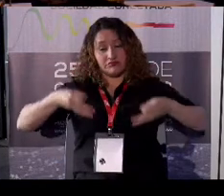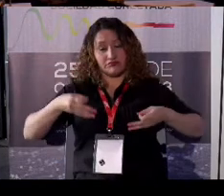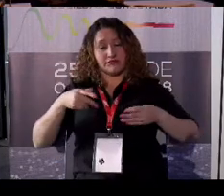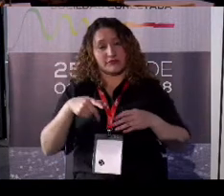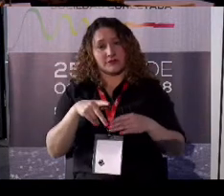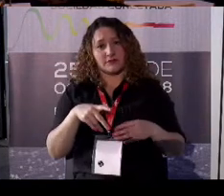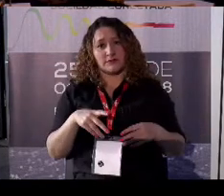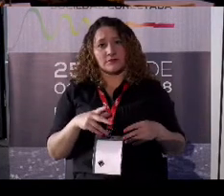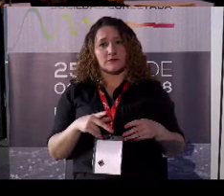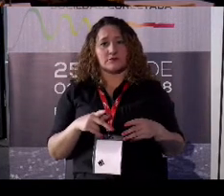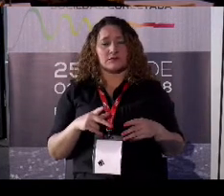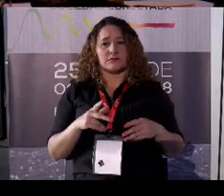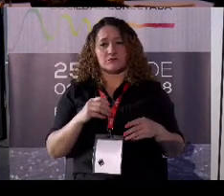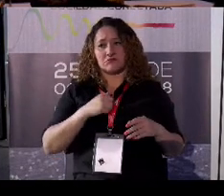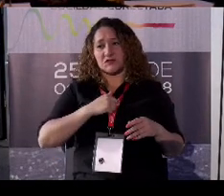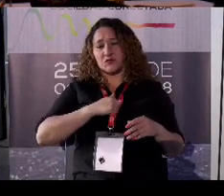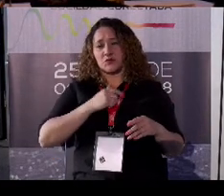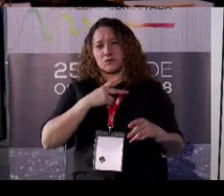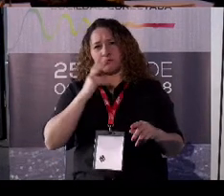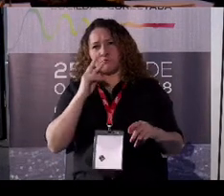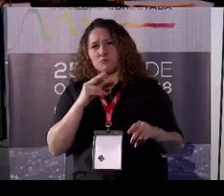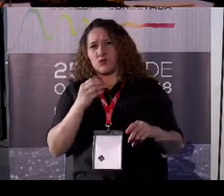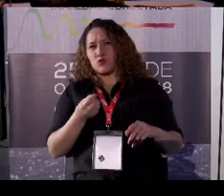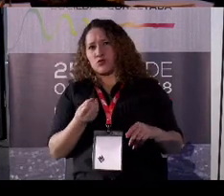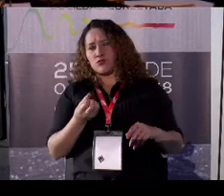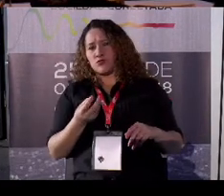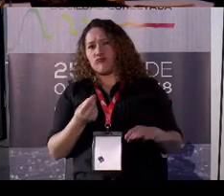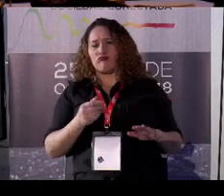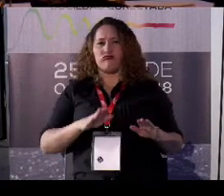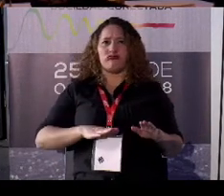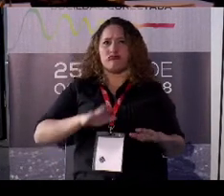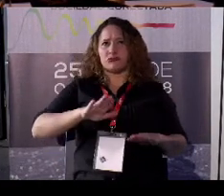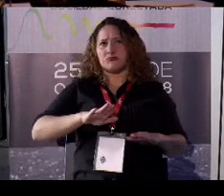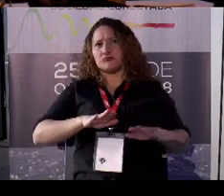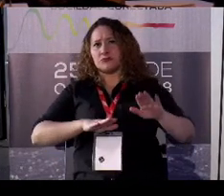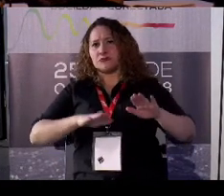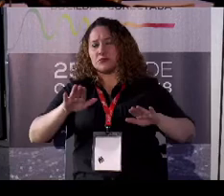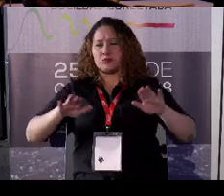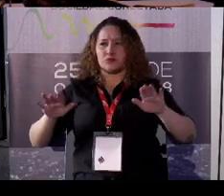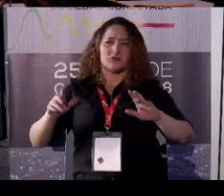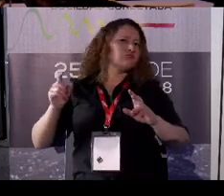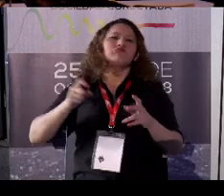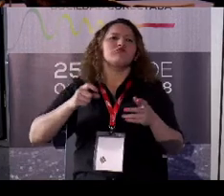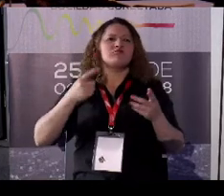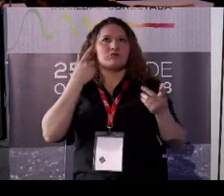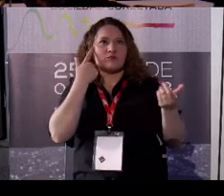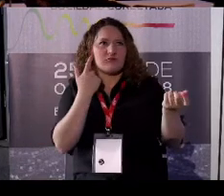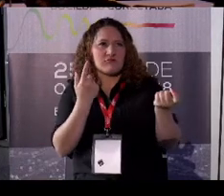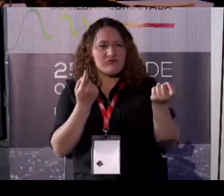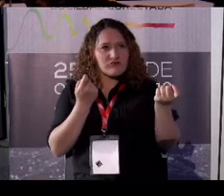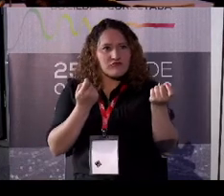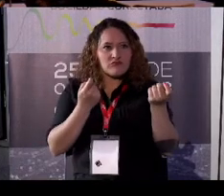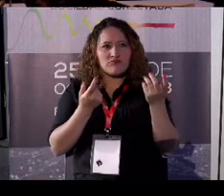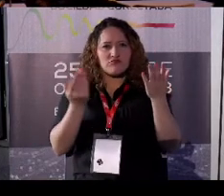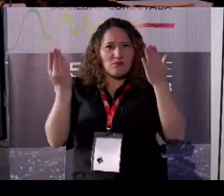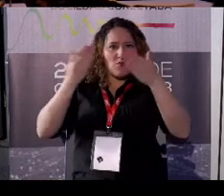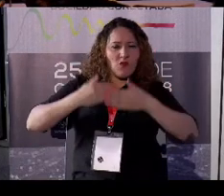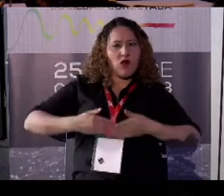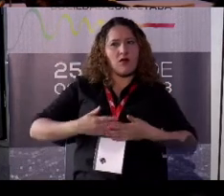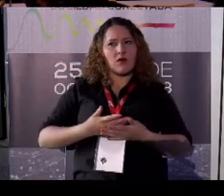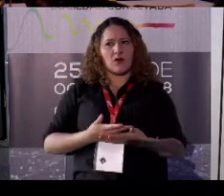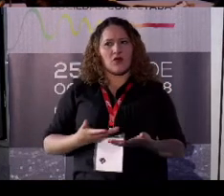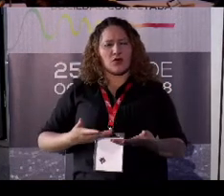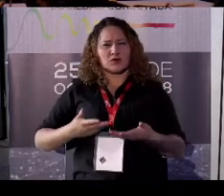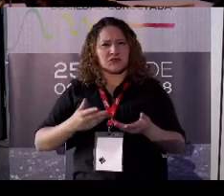sus propias valoraciones, no tienen que esconder, no tienen que volverse estratégicos. Pero